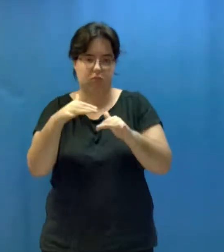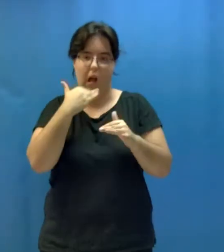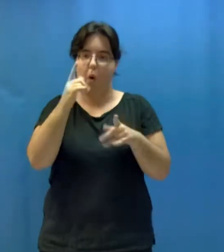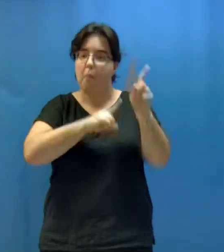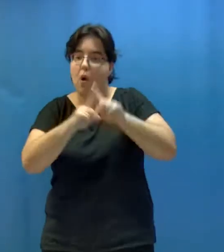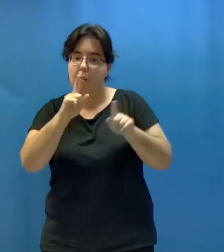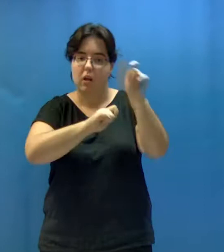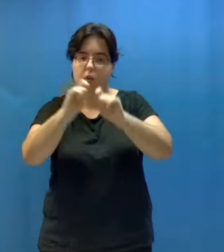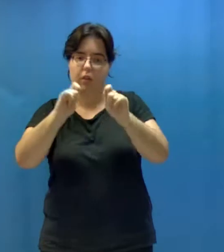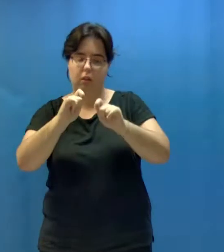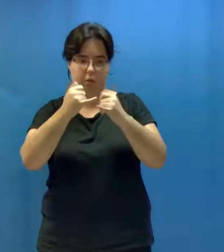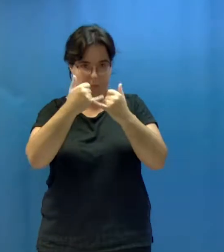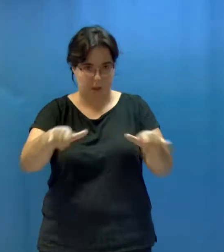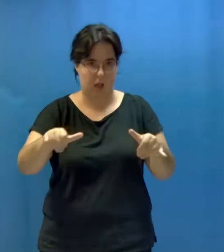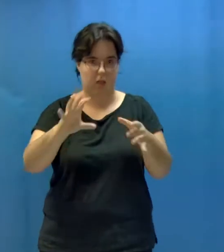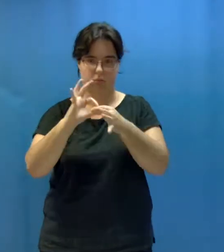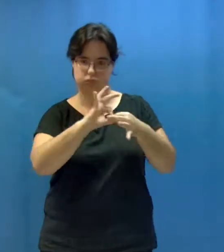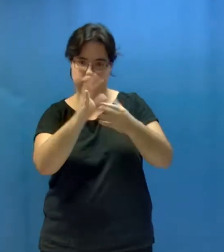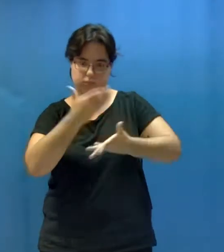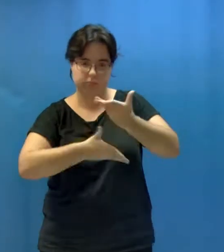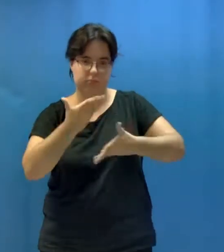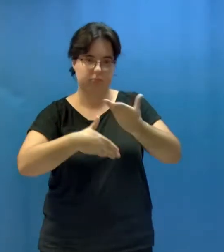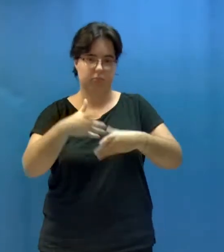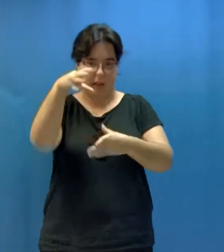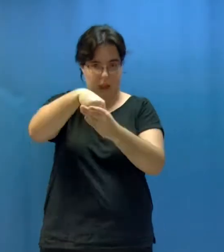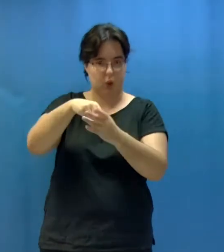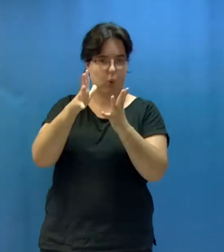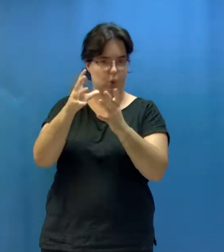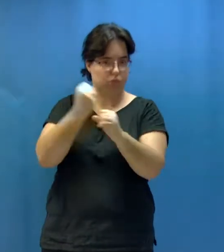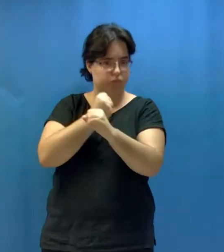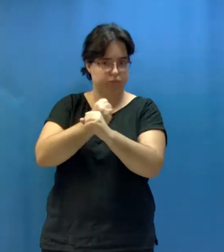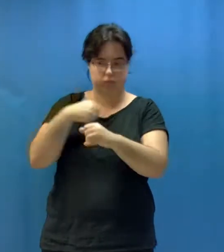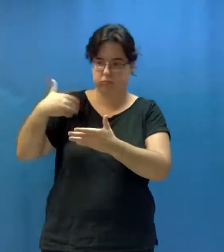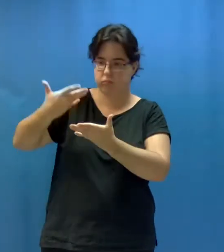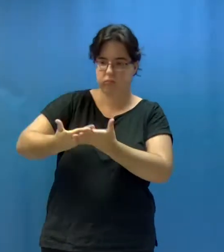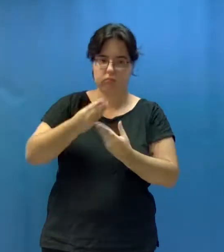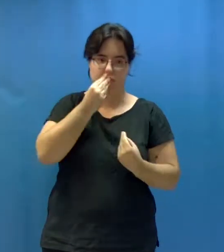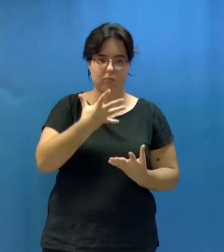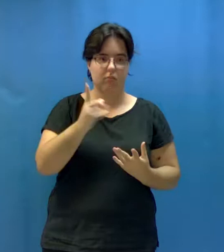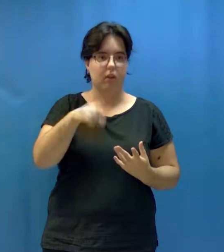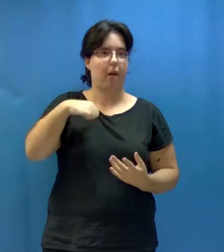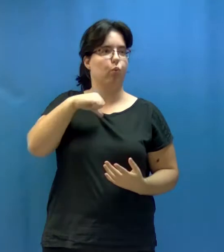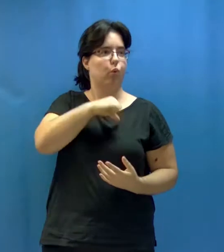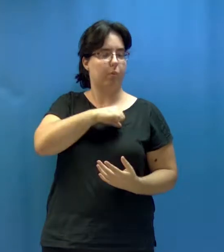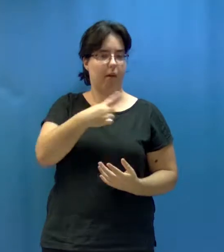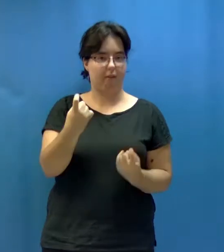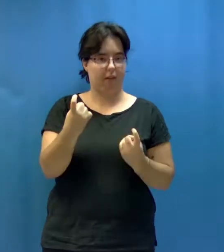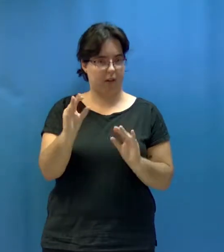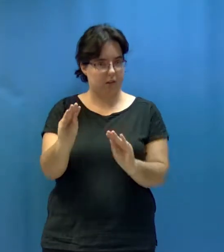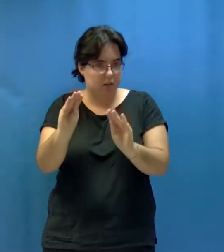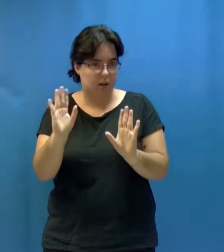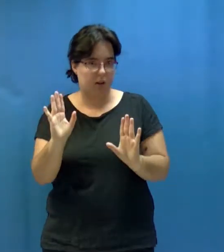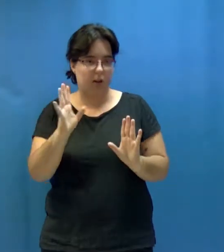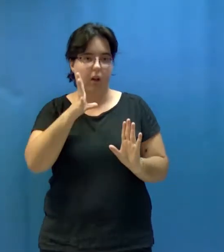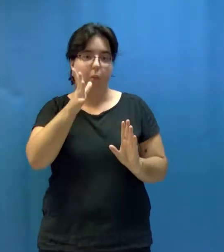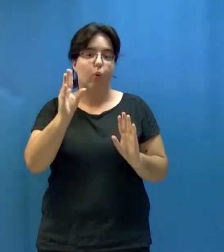las asociaciones que están en su seno, en el seno de ese consejo. Y su autonomía ha sido necesaria, porque yo quiero destacar que eran